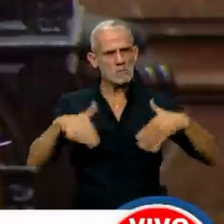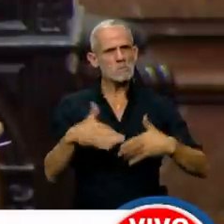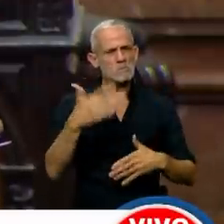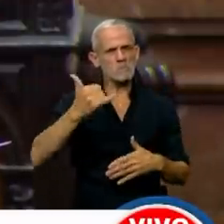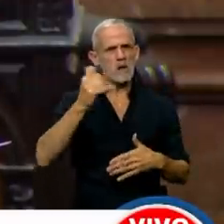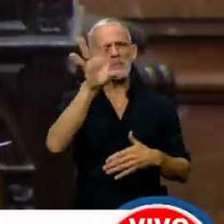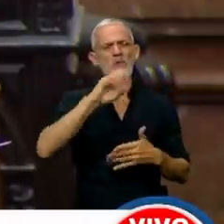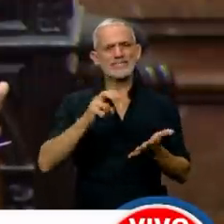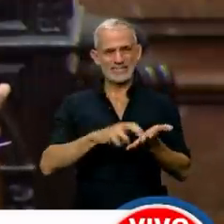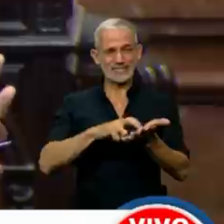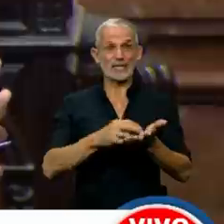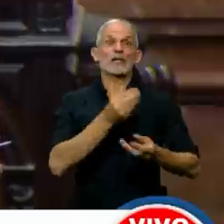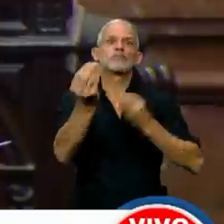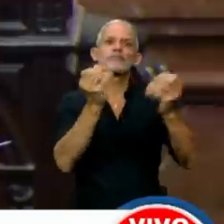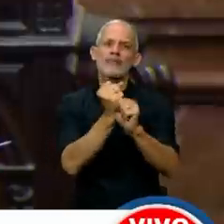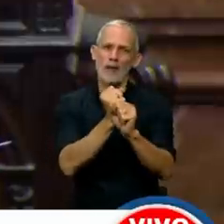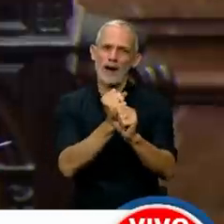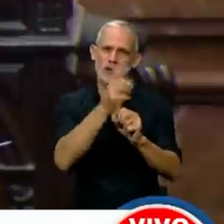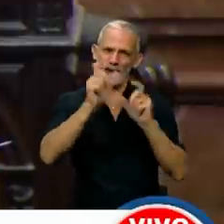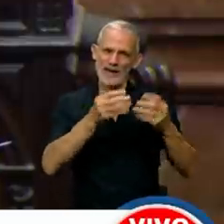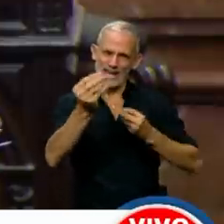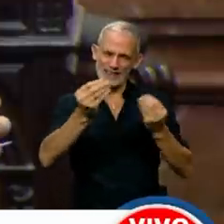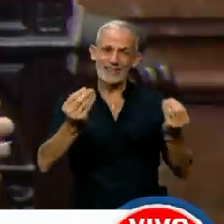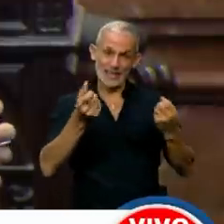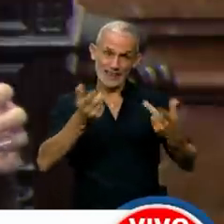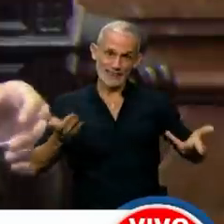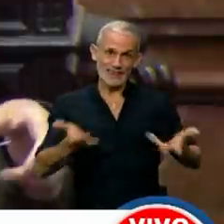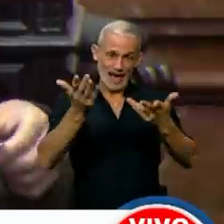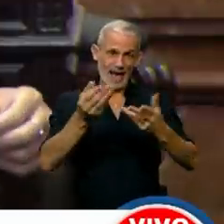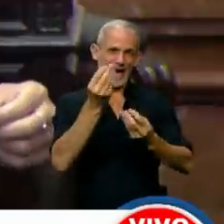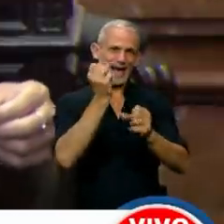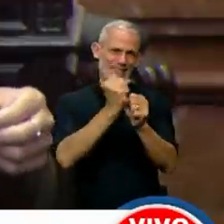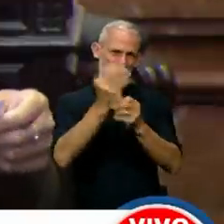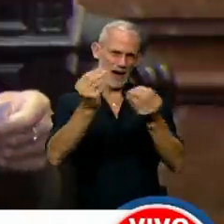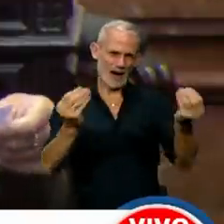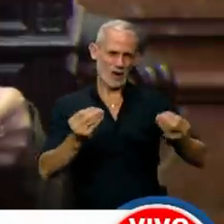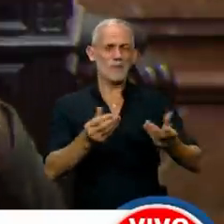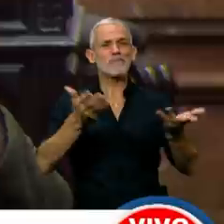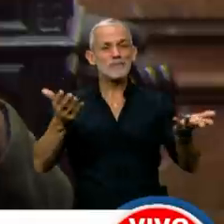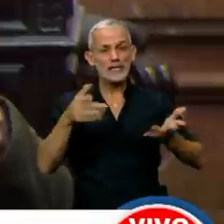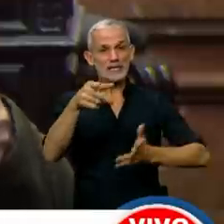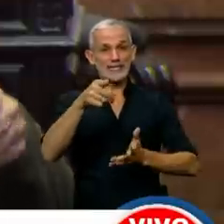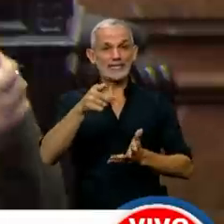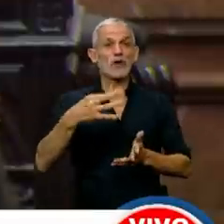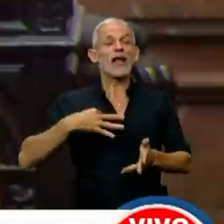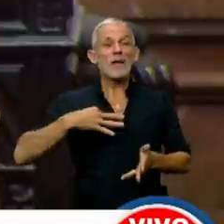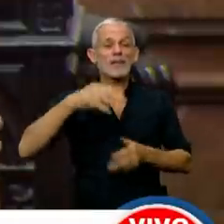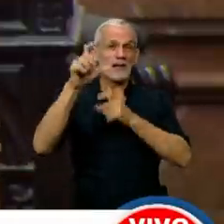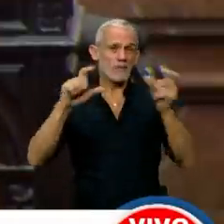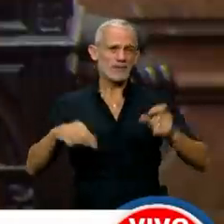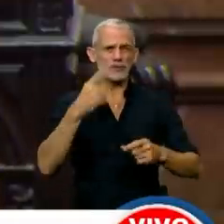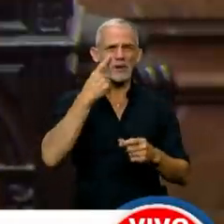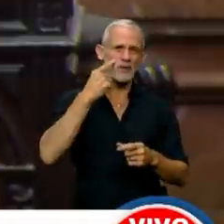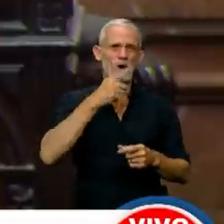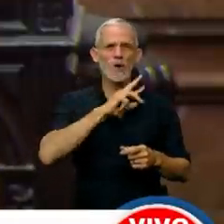que van a generar trabajo que van a generar trabajo y que van a hacer que la vida de los salteños y las